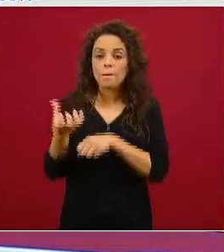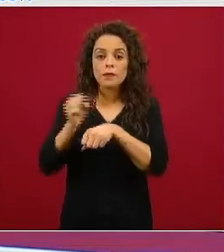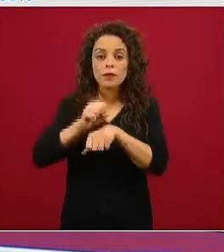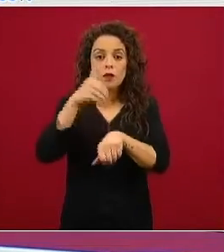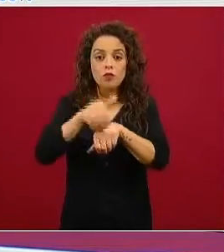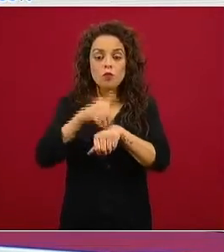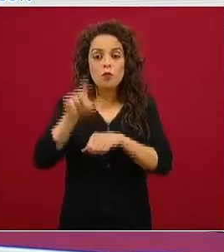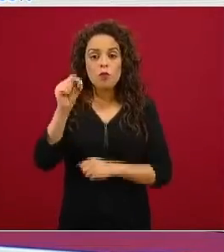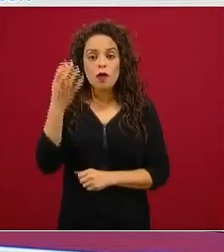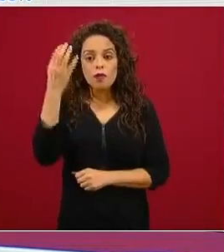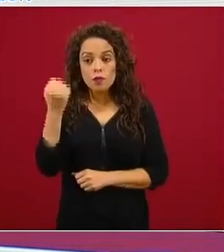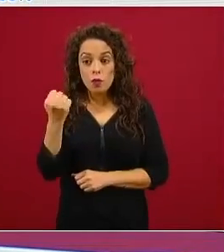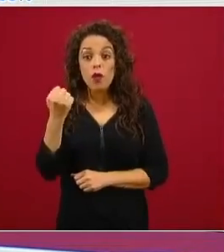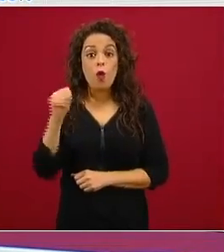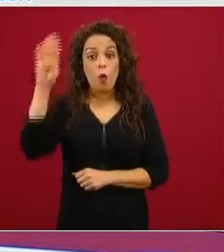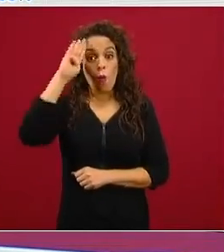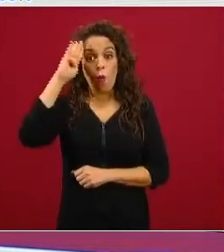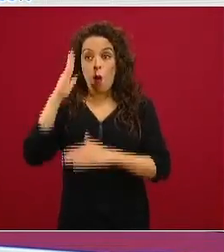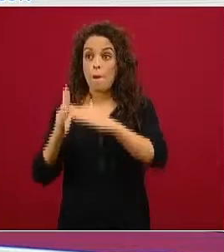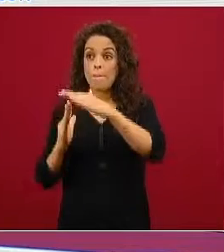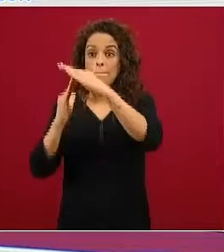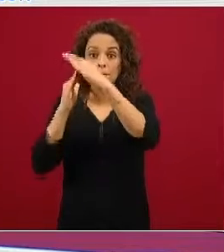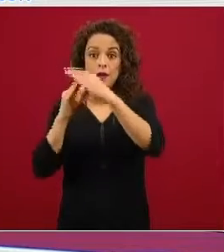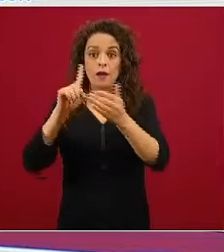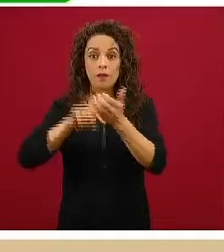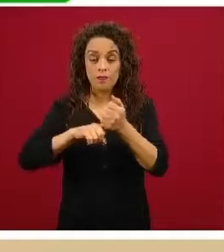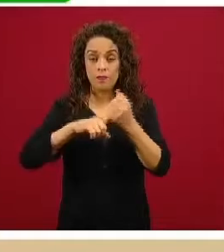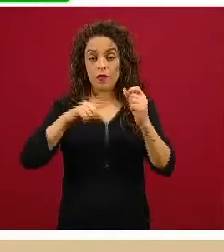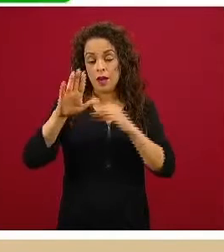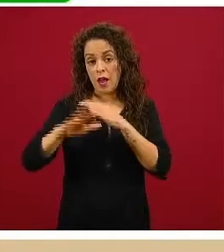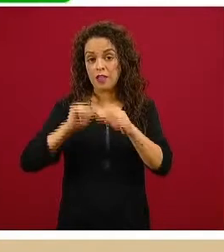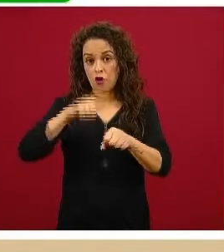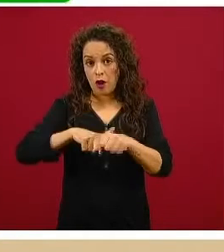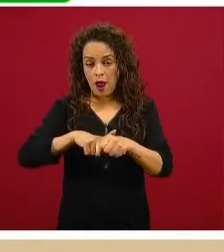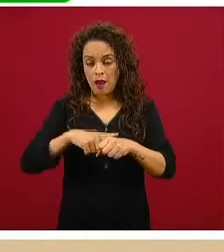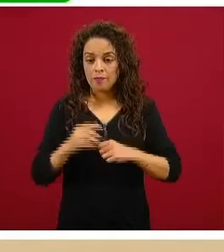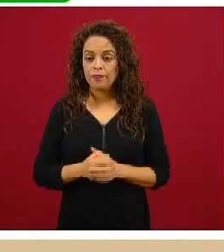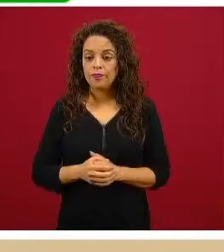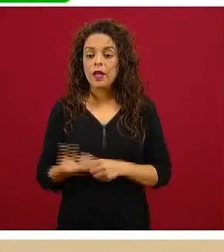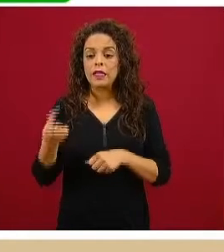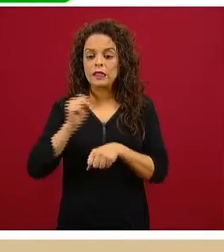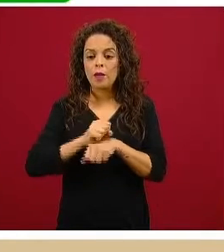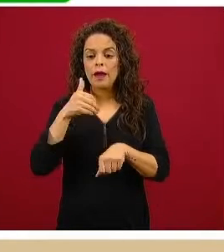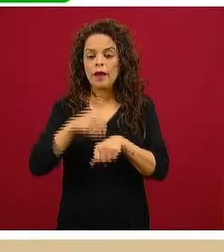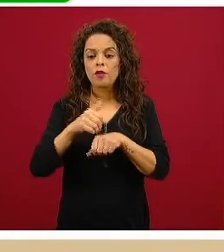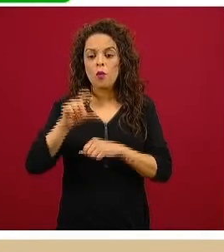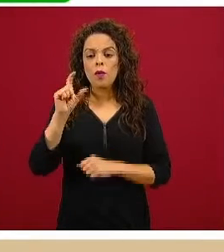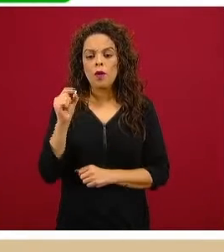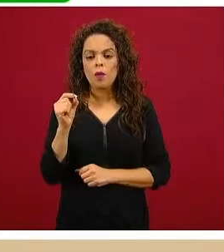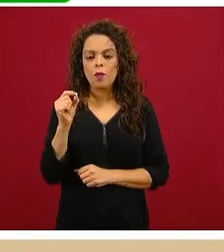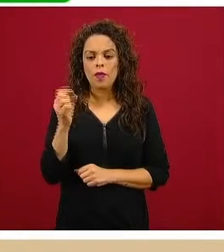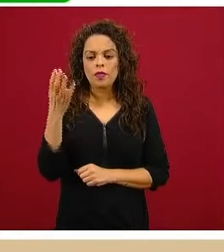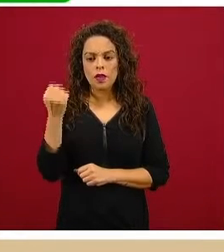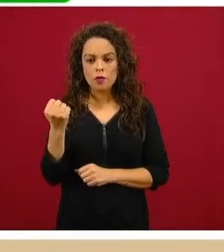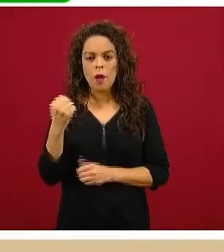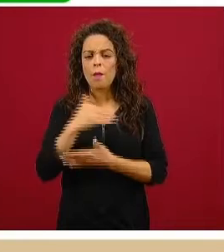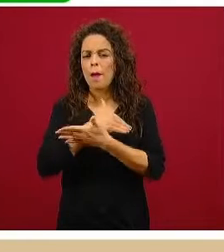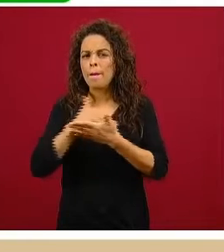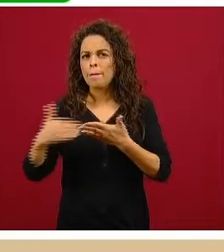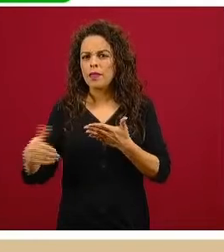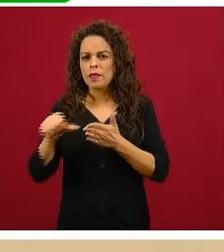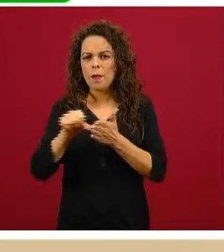gráfica. En esta gráfica es la misma idea, hemos incorporado en esta otra gráfica el número de casos estimados, aquellas personas que sabemos